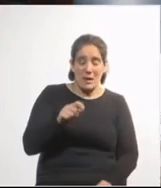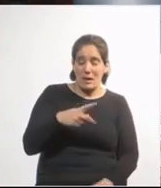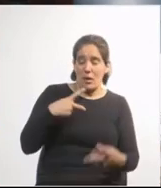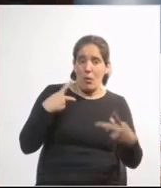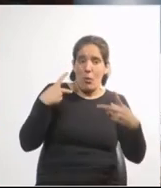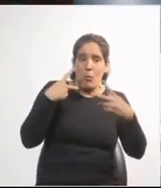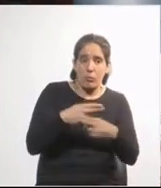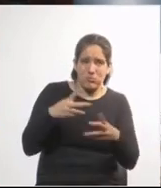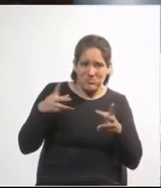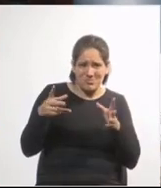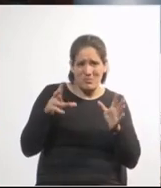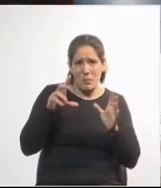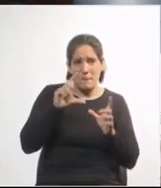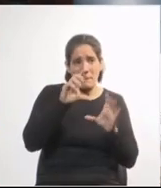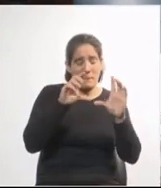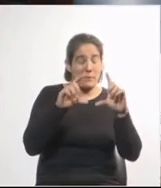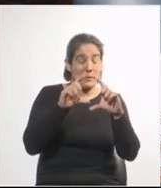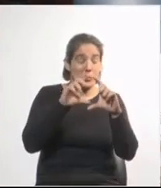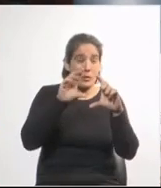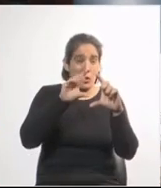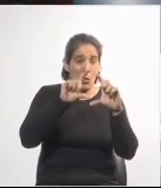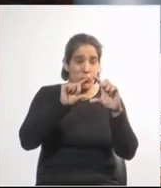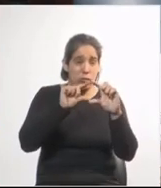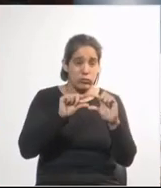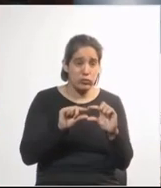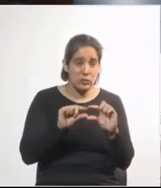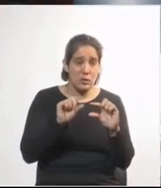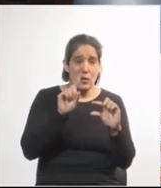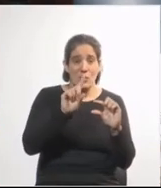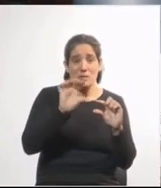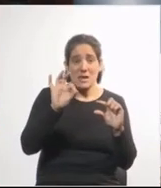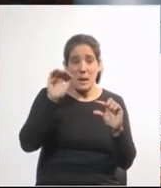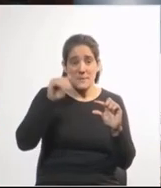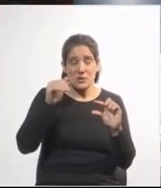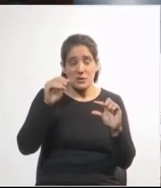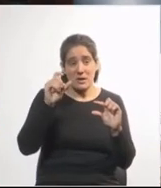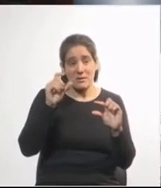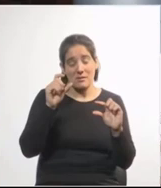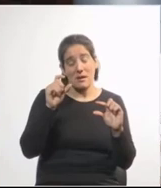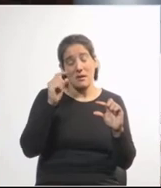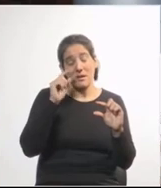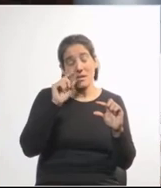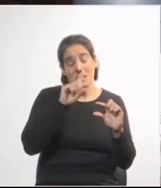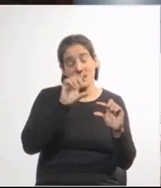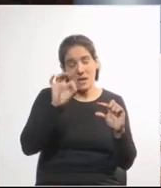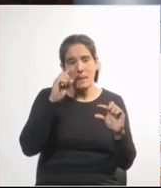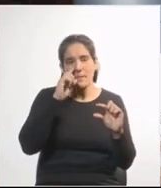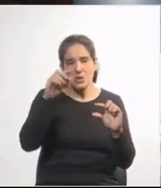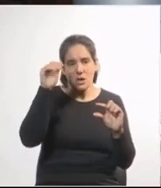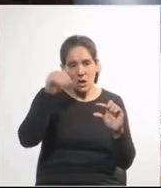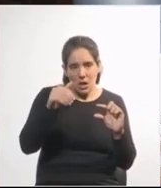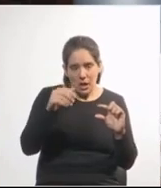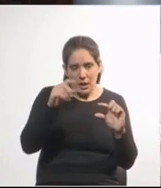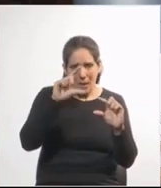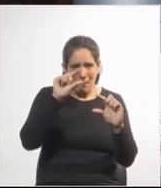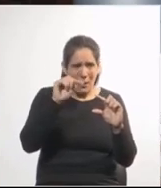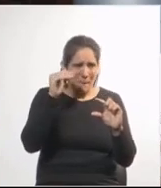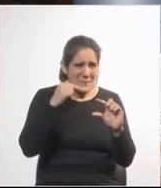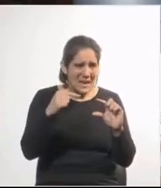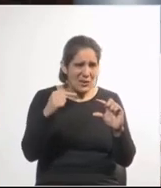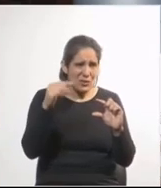millones de dólares, de más de 100 millones de dólares, y se encuentra en un mínimo histórico de recursos medido